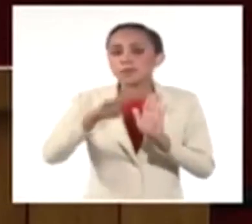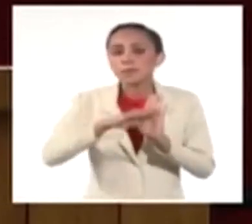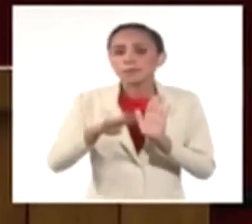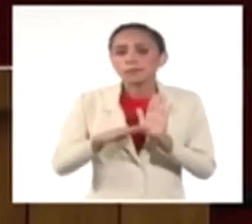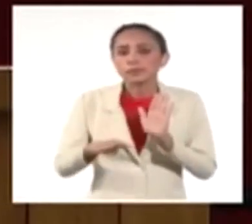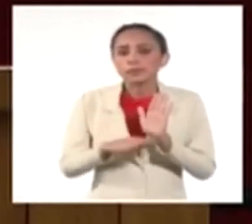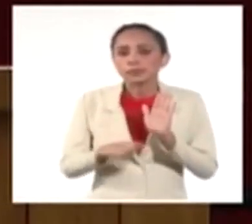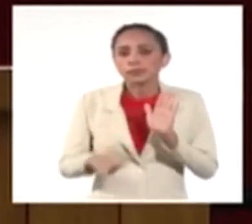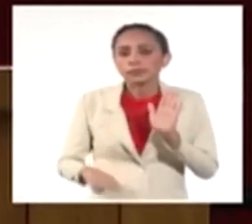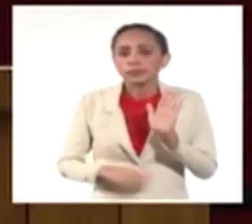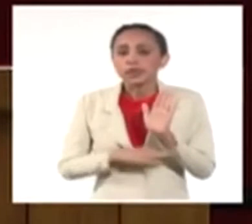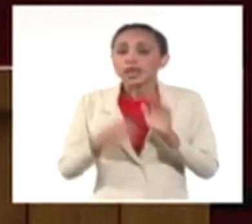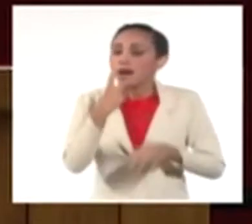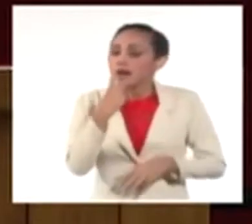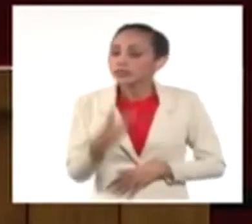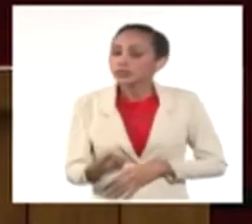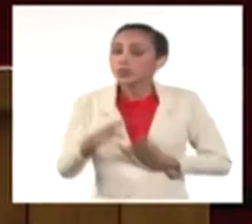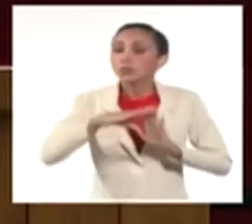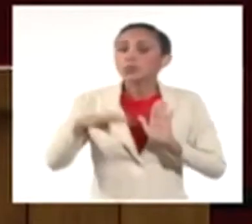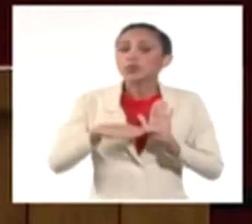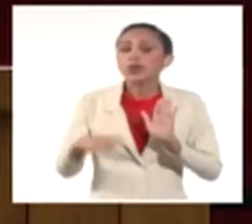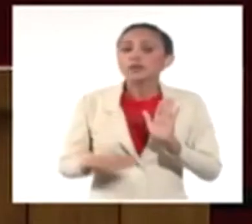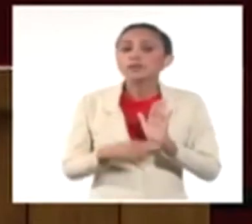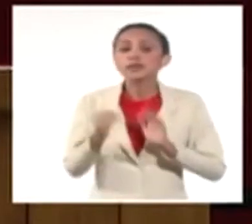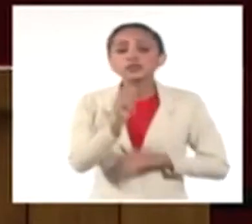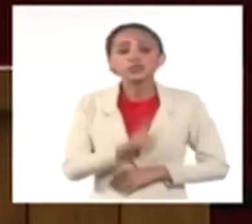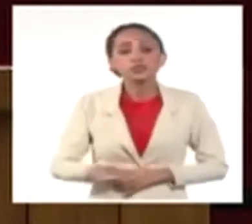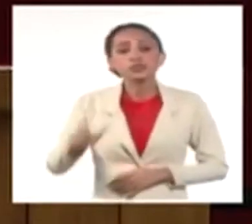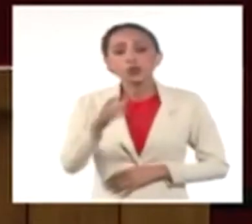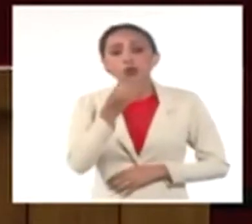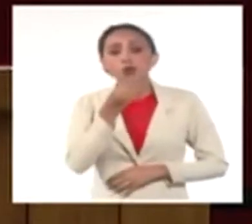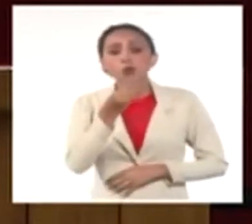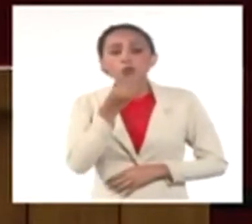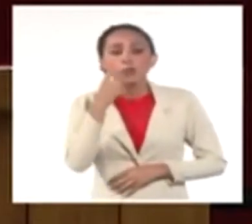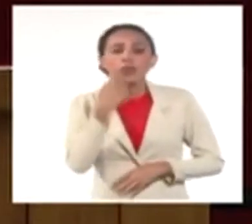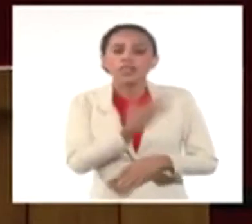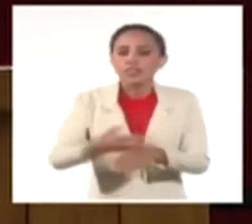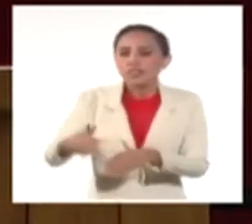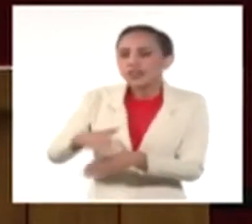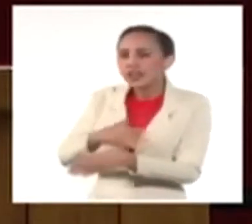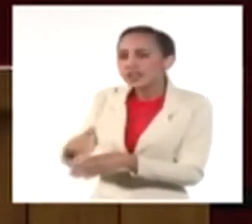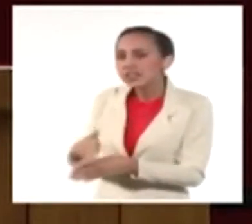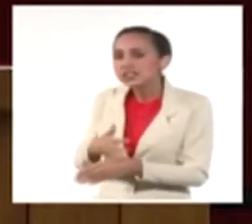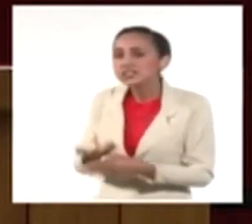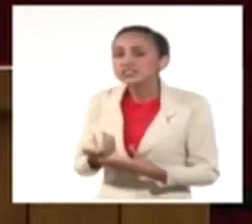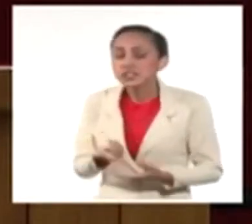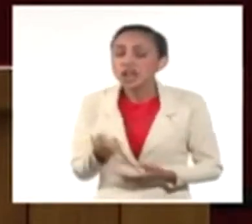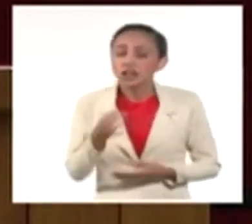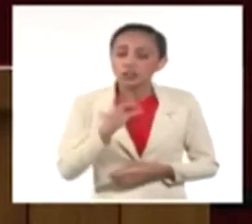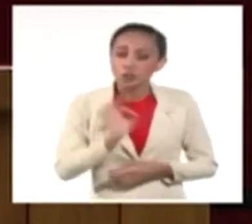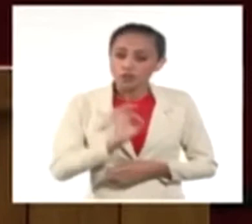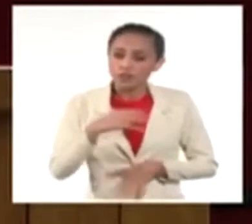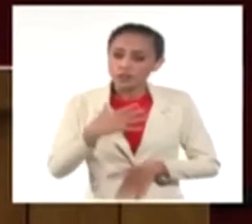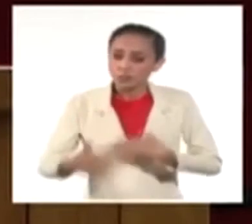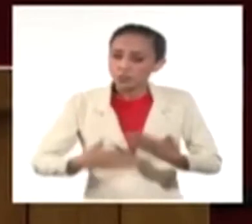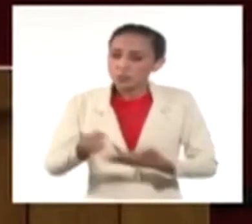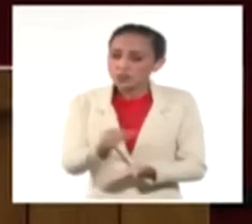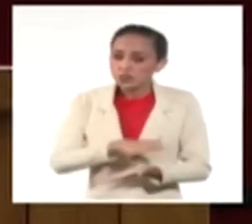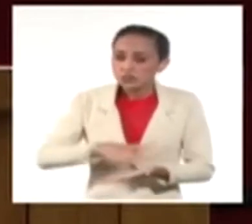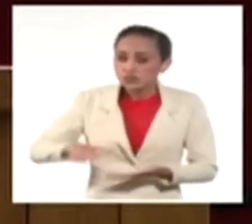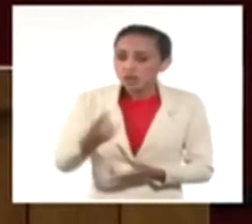en la atención de programas sociales que permitan atenuar las desigualdades aún presentes en la sociedad, para